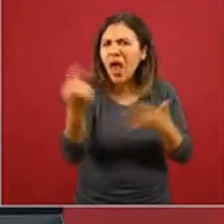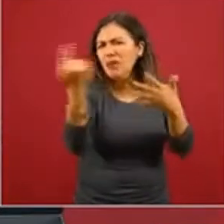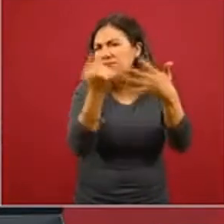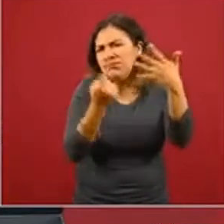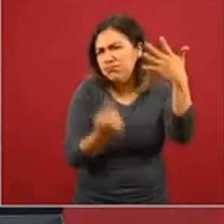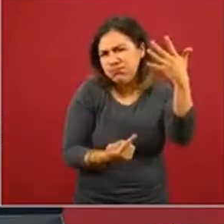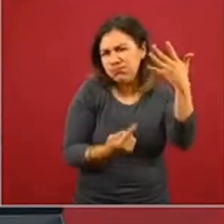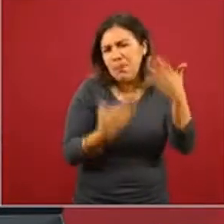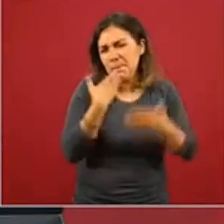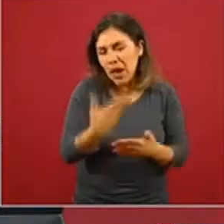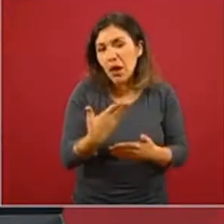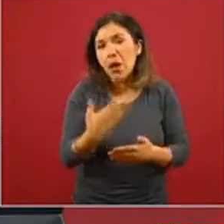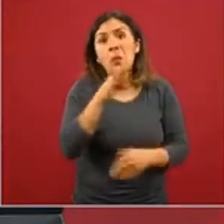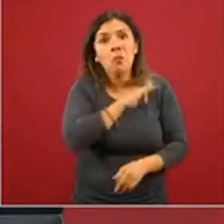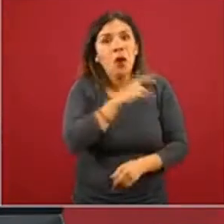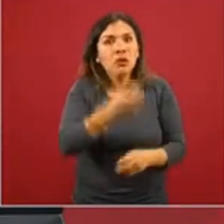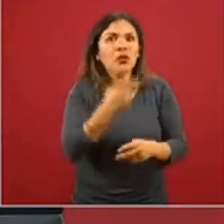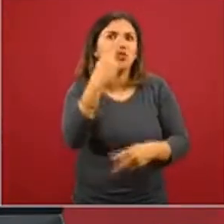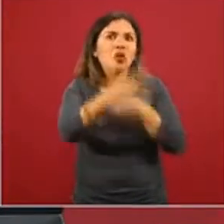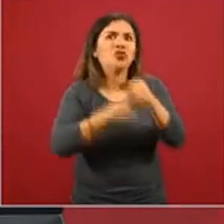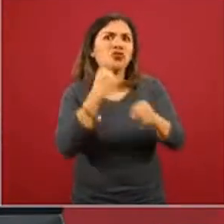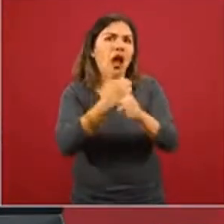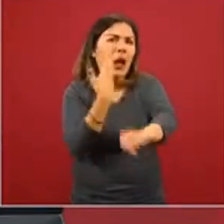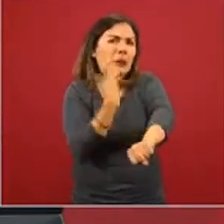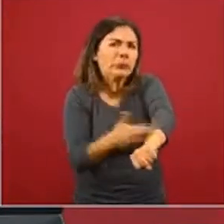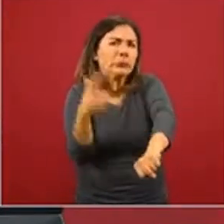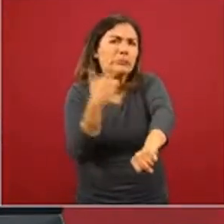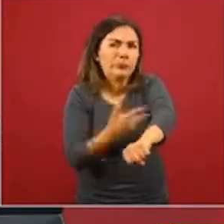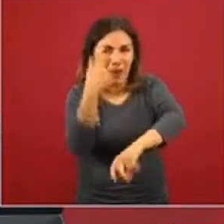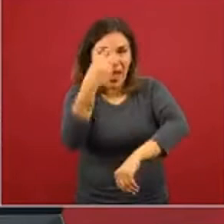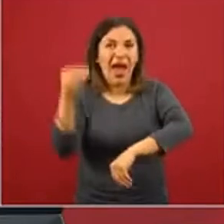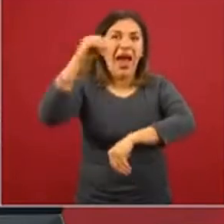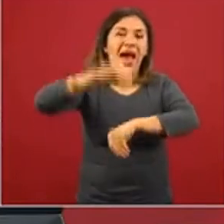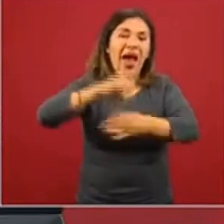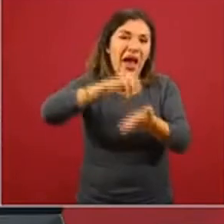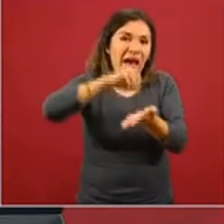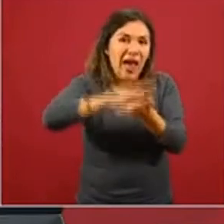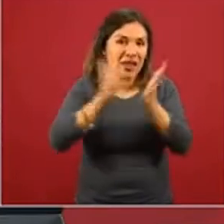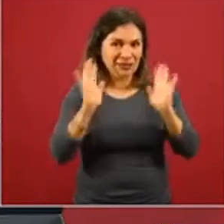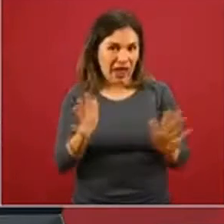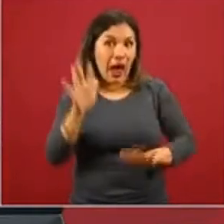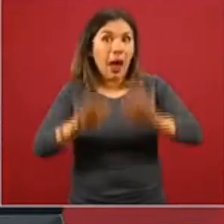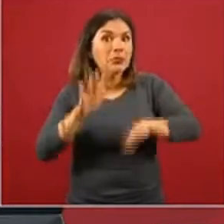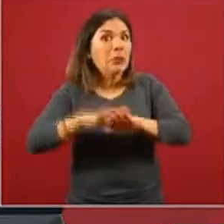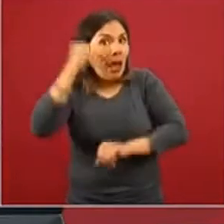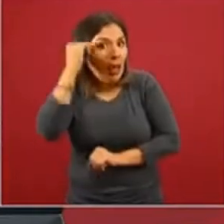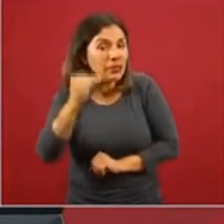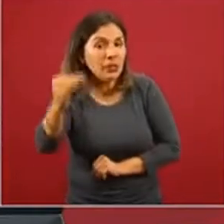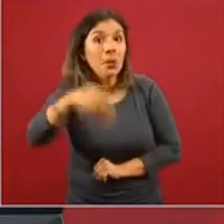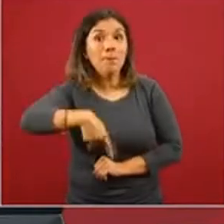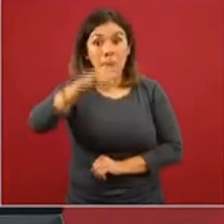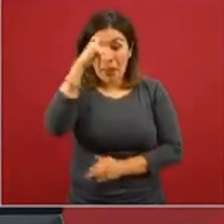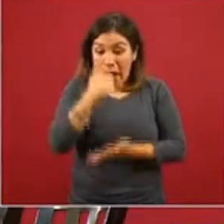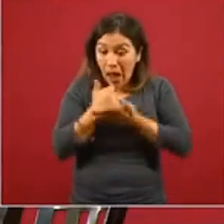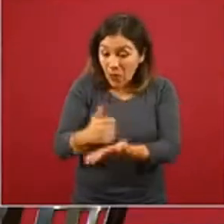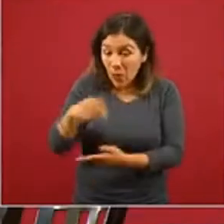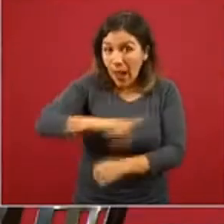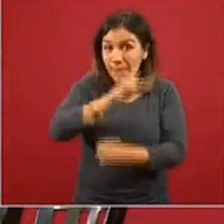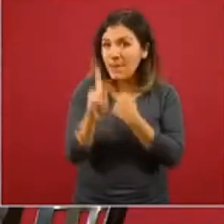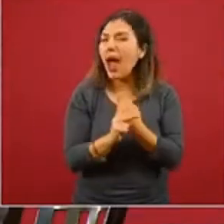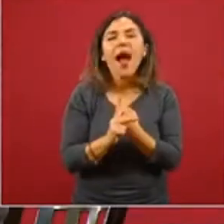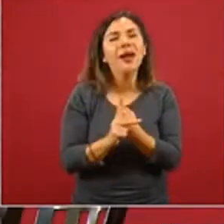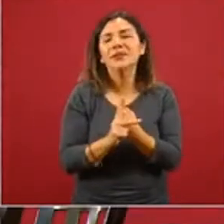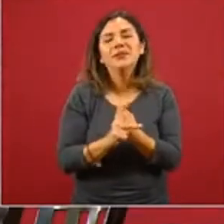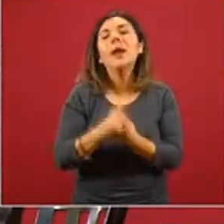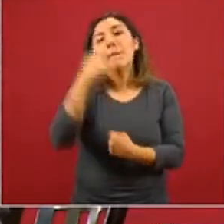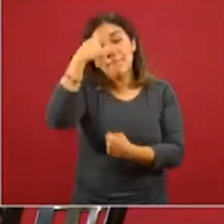específicas y puede llevar 2 años en lograrse este registro o a veces más, pero no es tanto para favorecer al país,